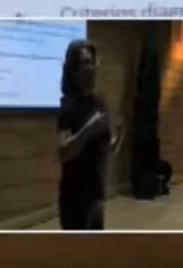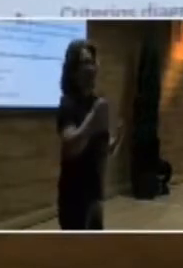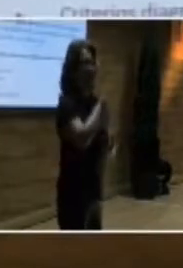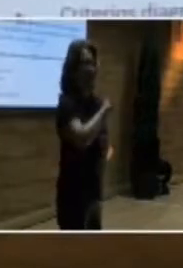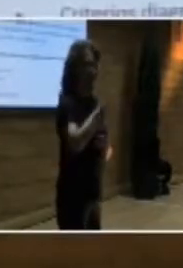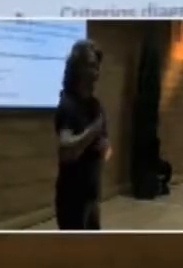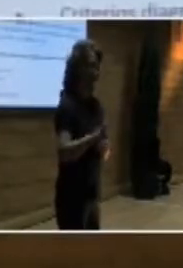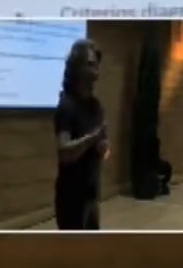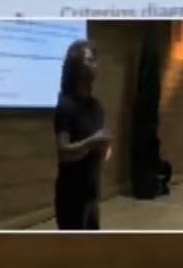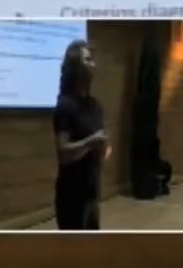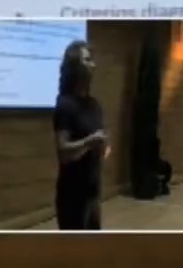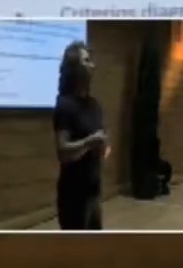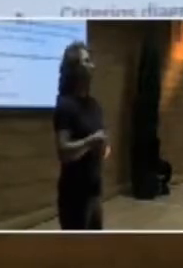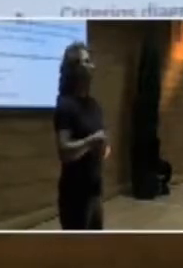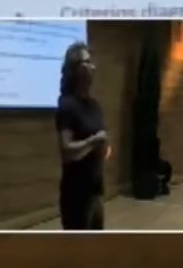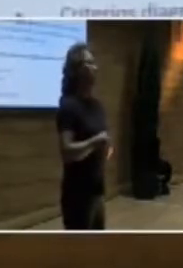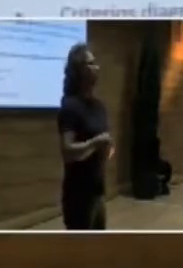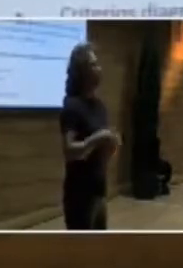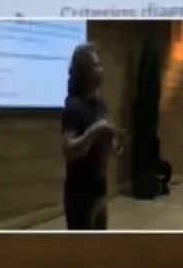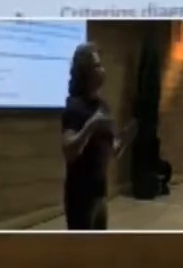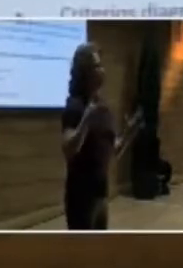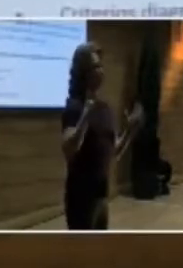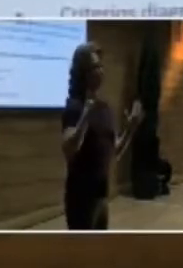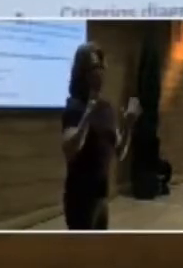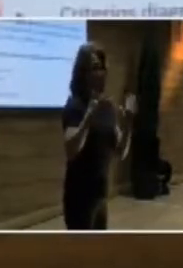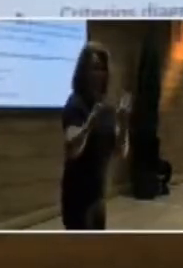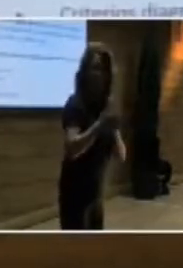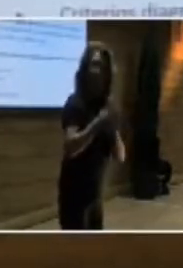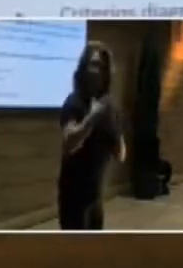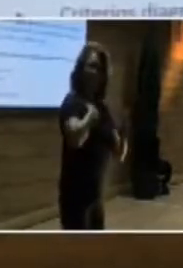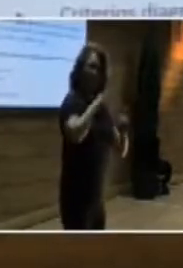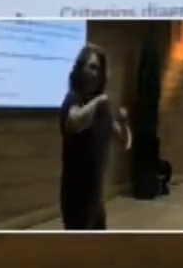representar la antesala de un cuadro